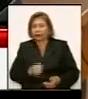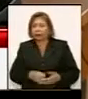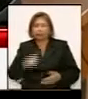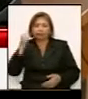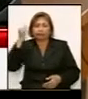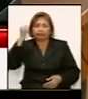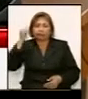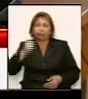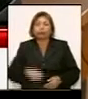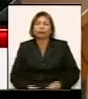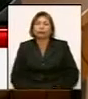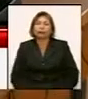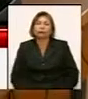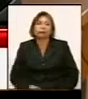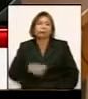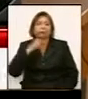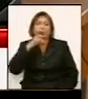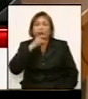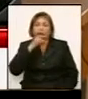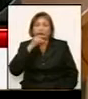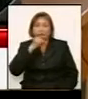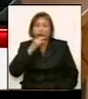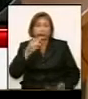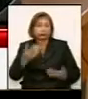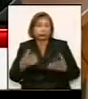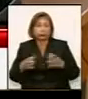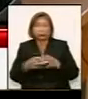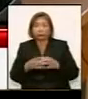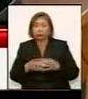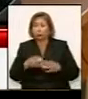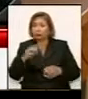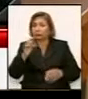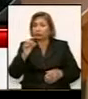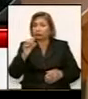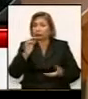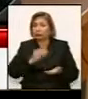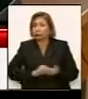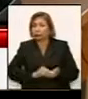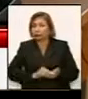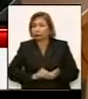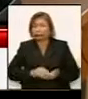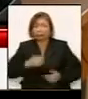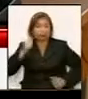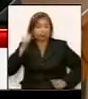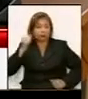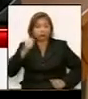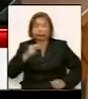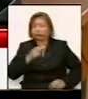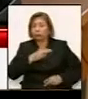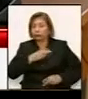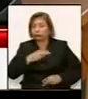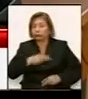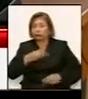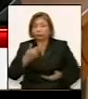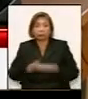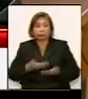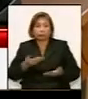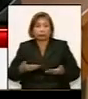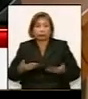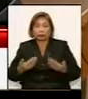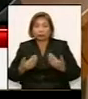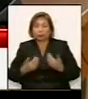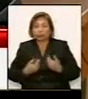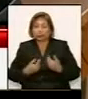derechos de las mujeres de la comunidad el eje teórico más o de derechos humanos en general son cosas que al momento